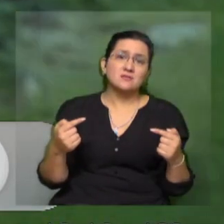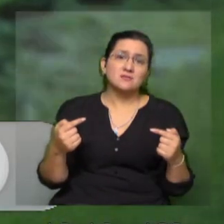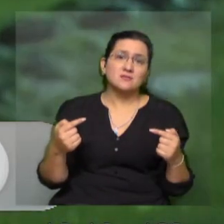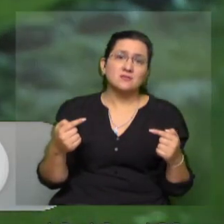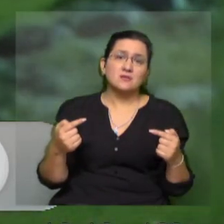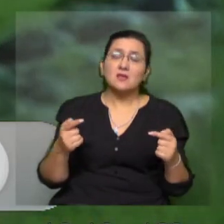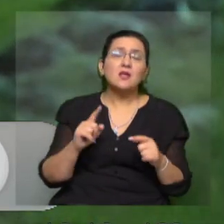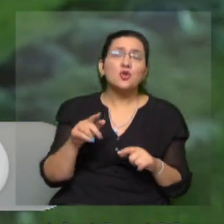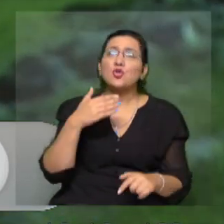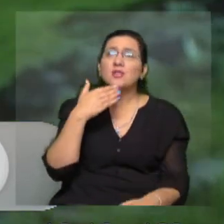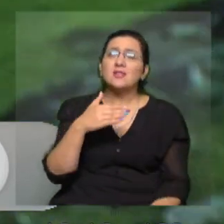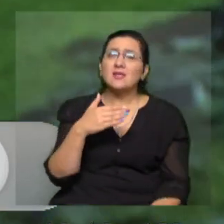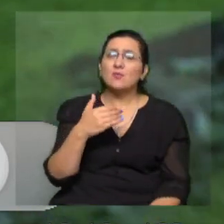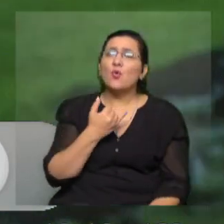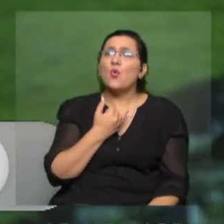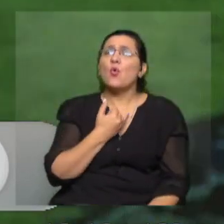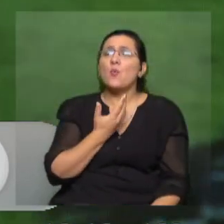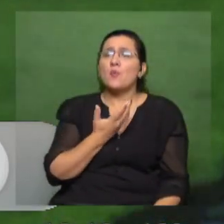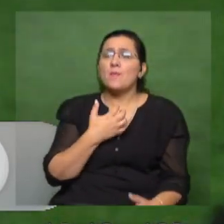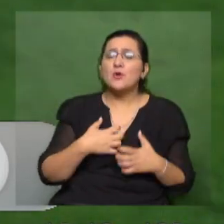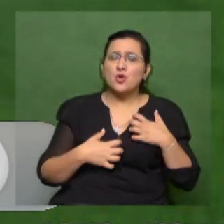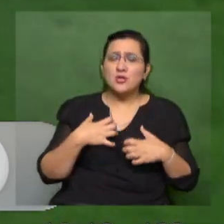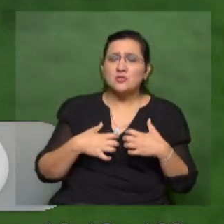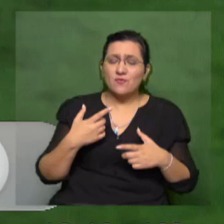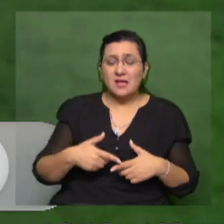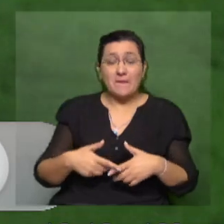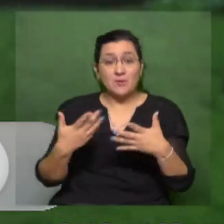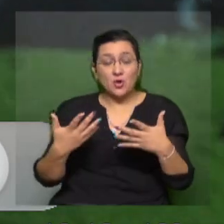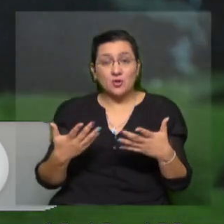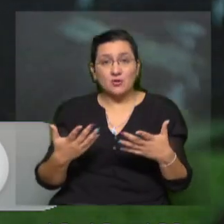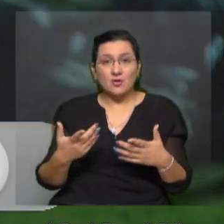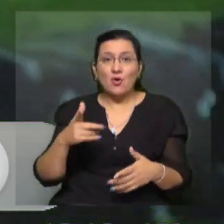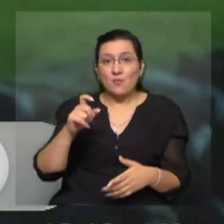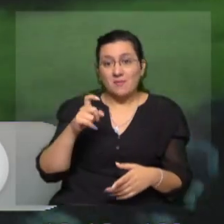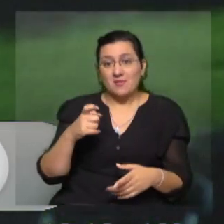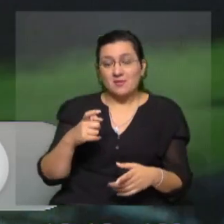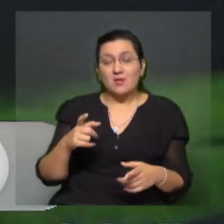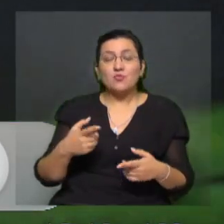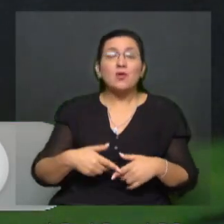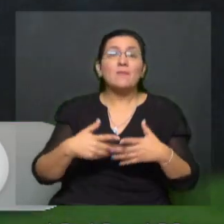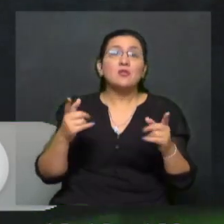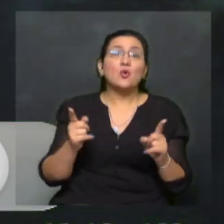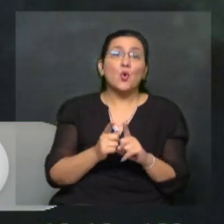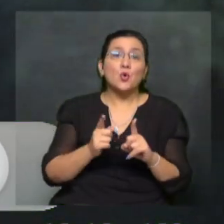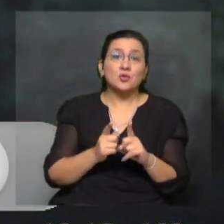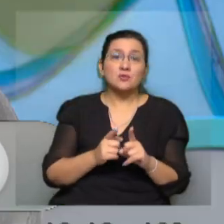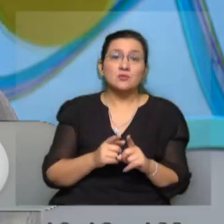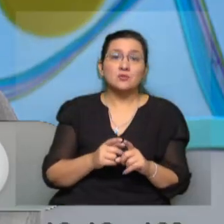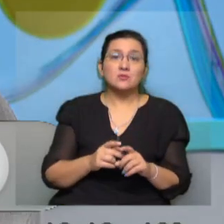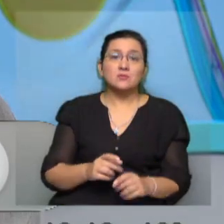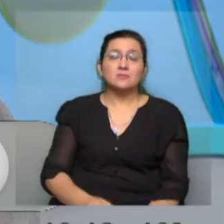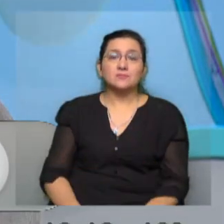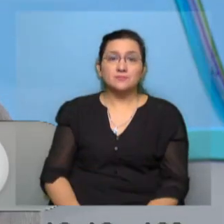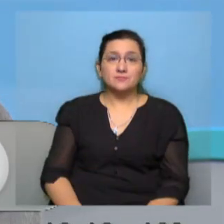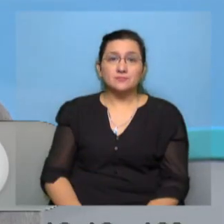que no entendíamos cómo Progreso podía haber salido campeón. Obviamente, un campeonato corto. En una sola rueda. Una sola rueda.